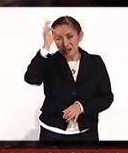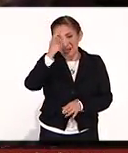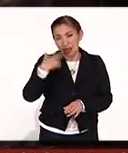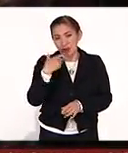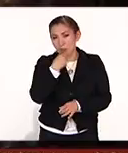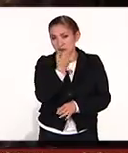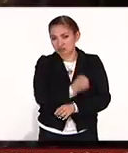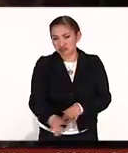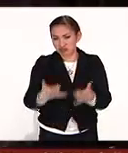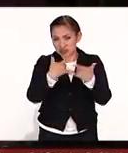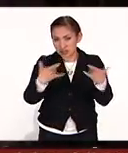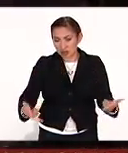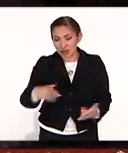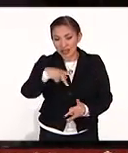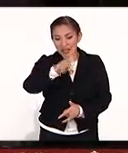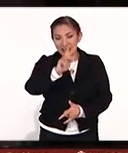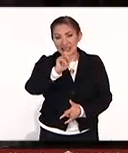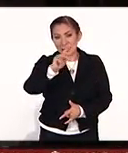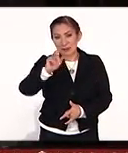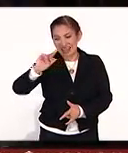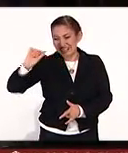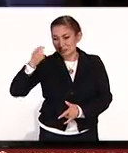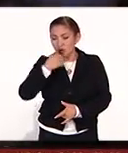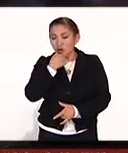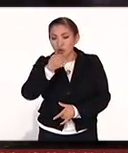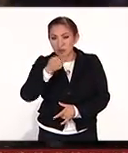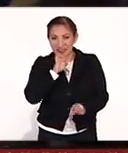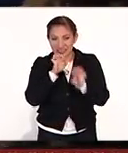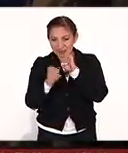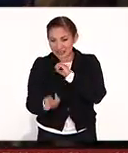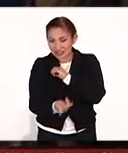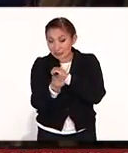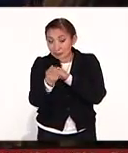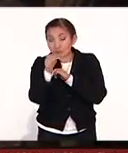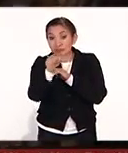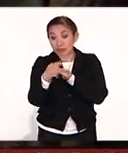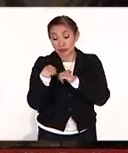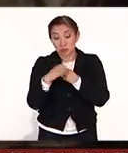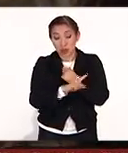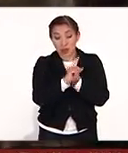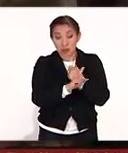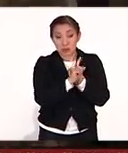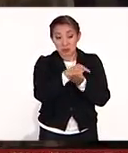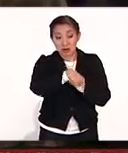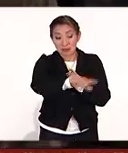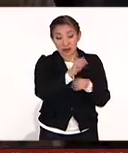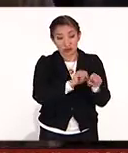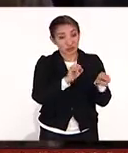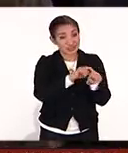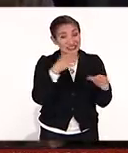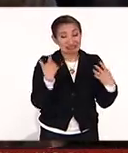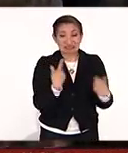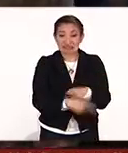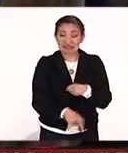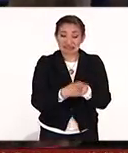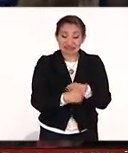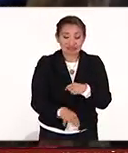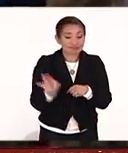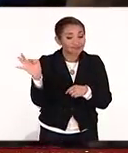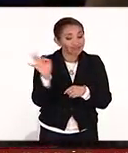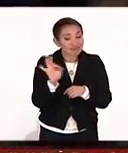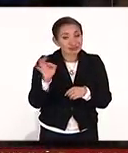historiador Keppel en una entrevista hace poco. Esto puede desatar conflictos sociales muy serios y el proceso exitoso